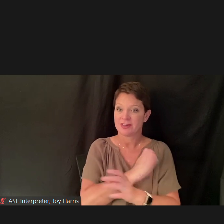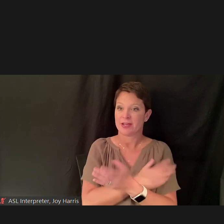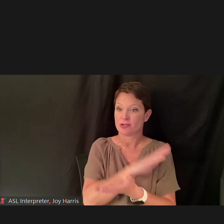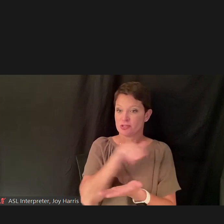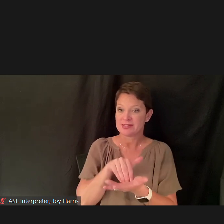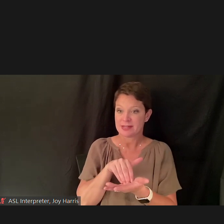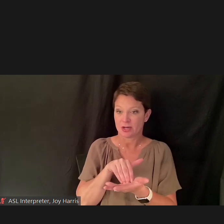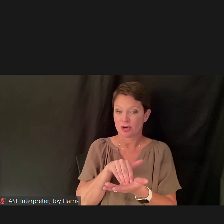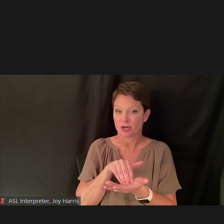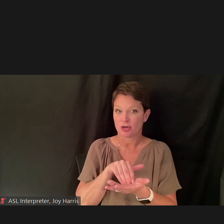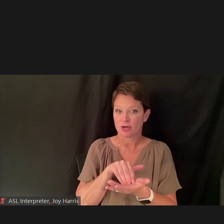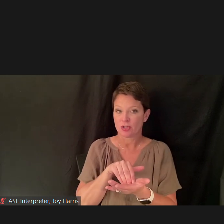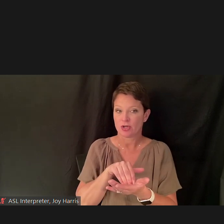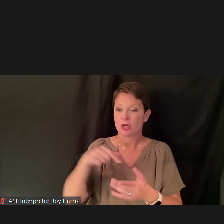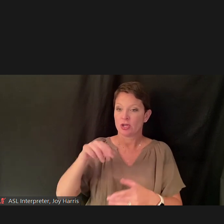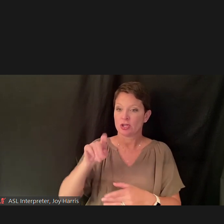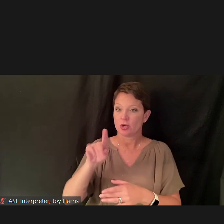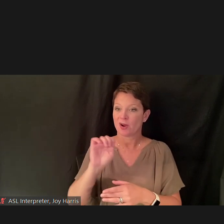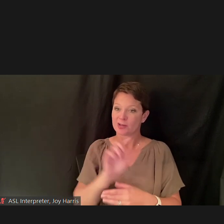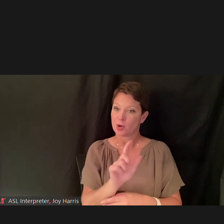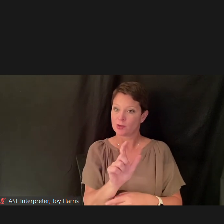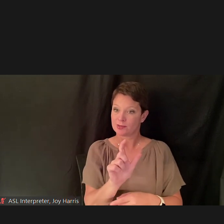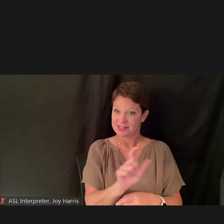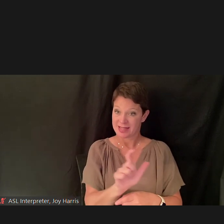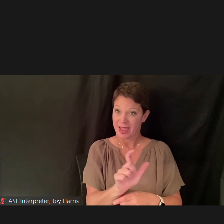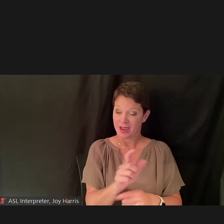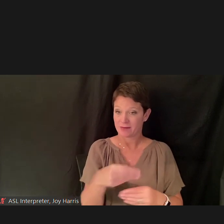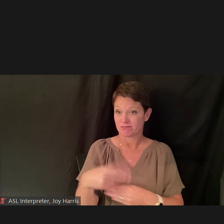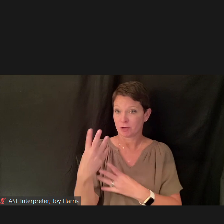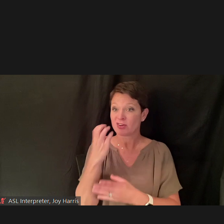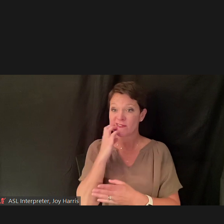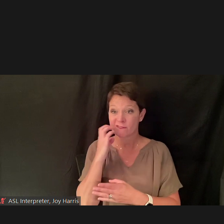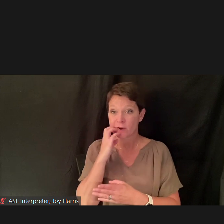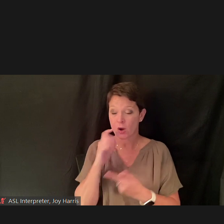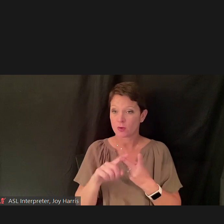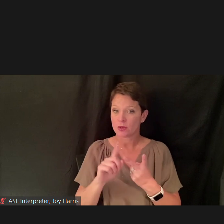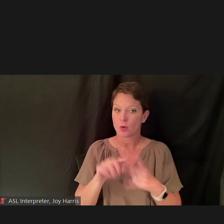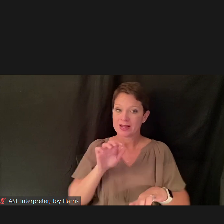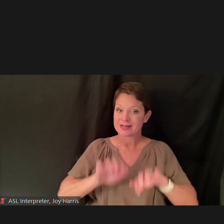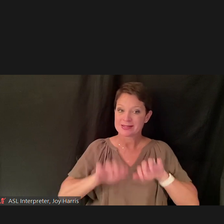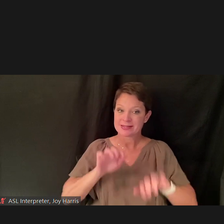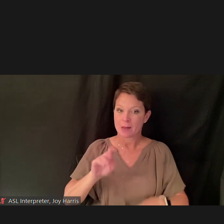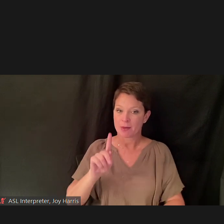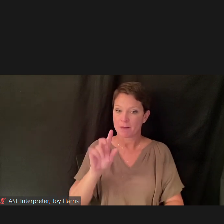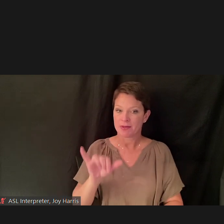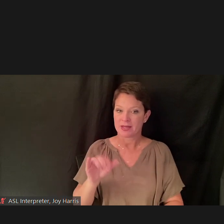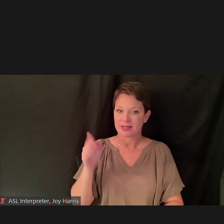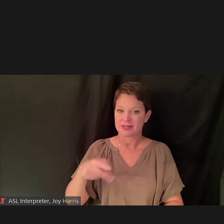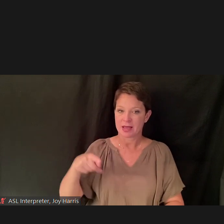You esta can ficha vemos scan the un centro QR code energético, puede or escanear type el link código in the